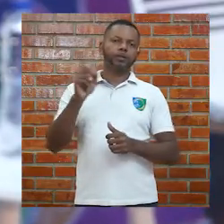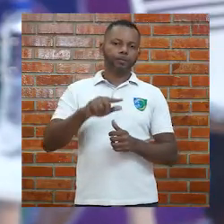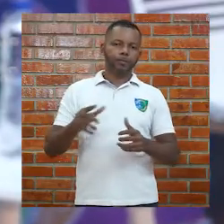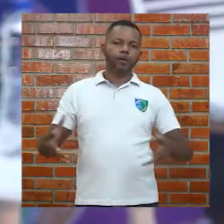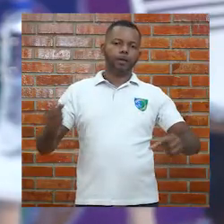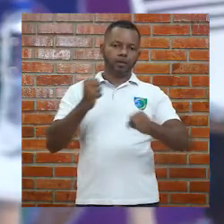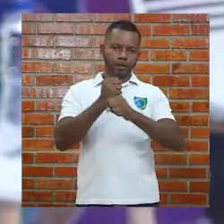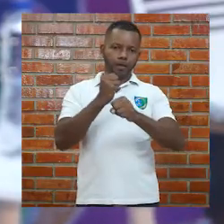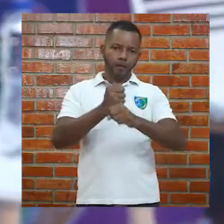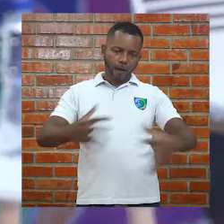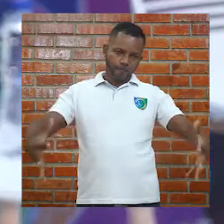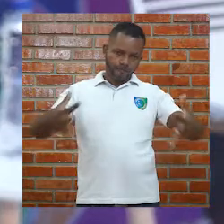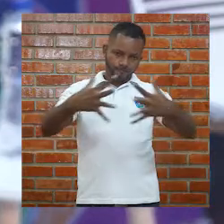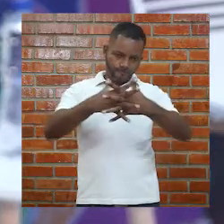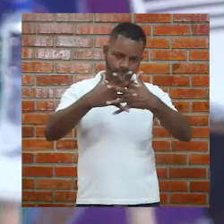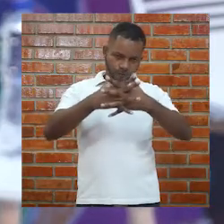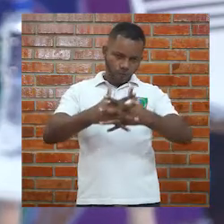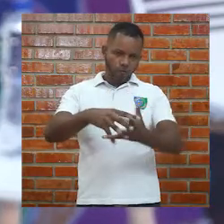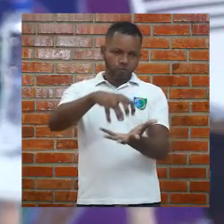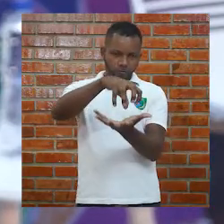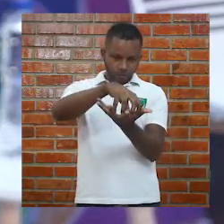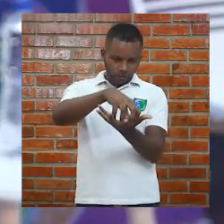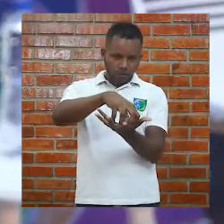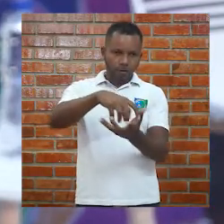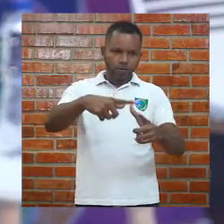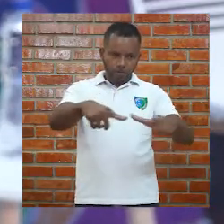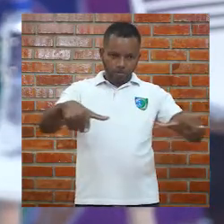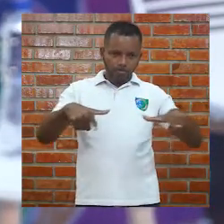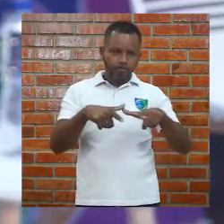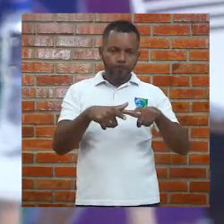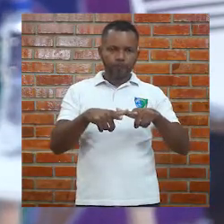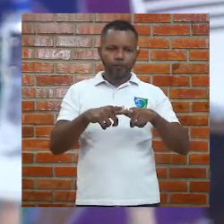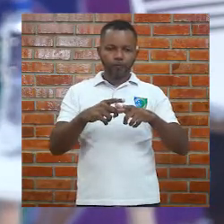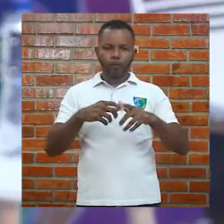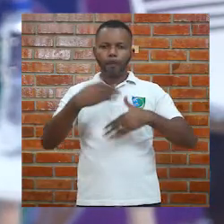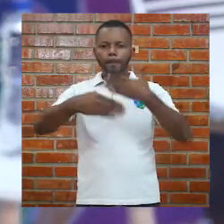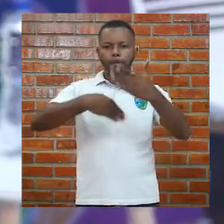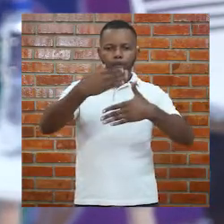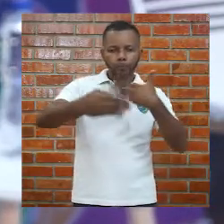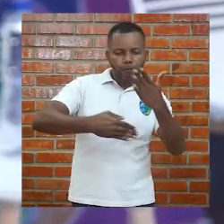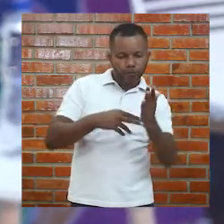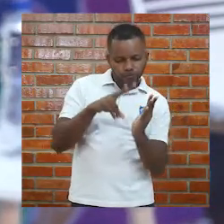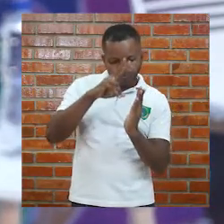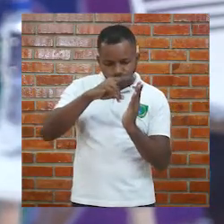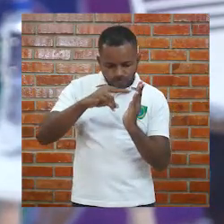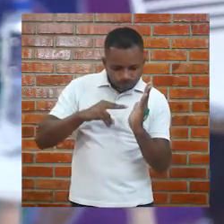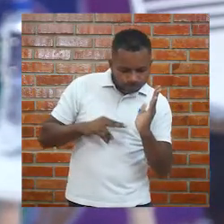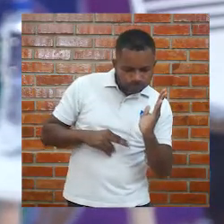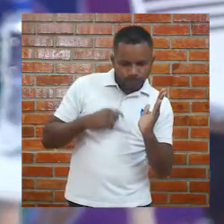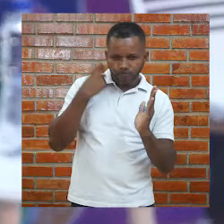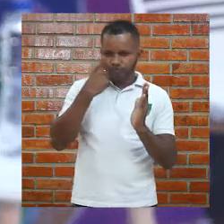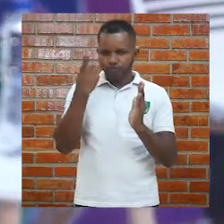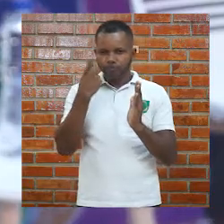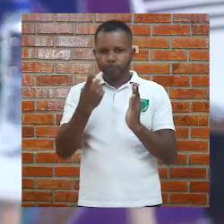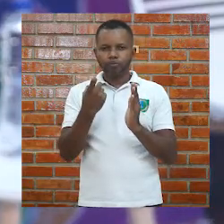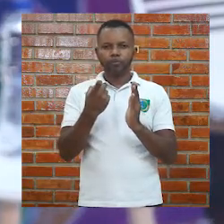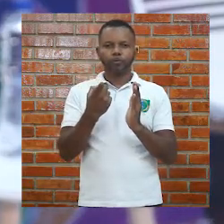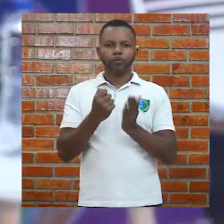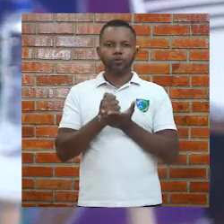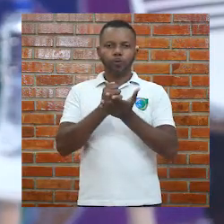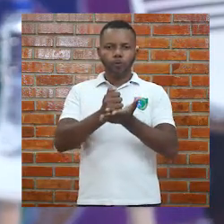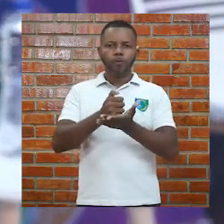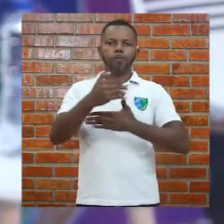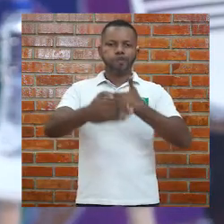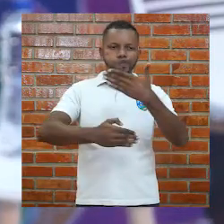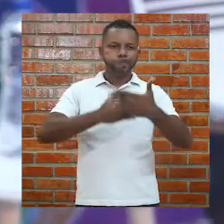trabajar de la mano con este centro, de tal manera que todos los procesos investigativos de la Universidad del Pacífico también puedan contribuir y colaborar con